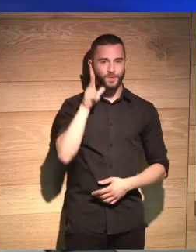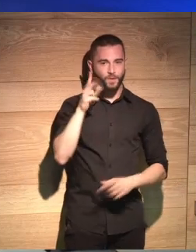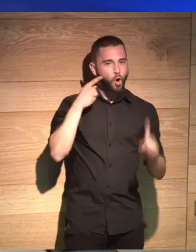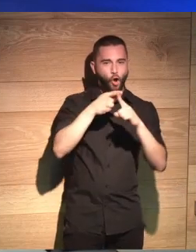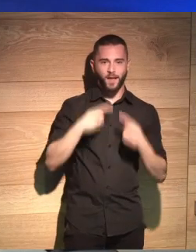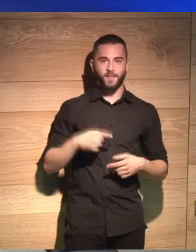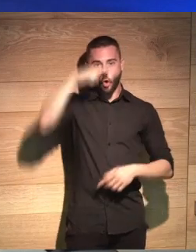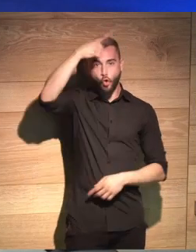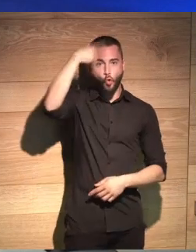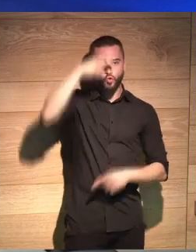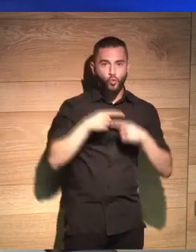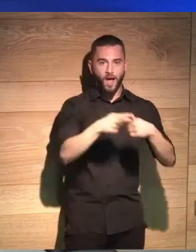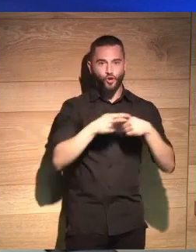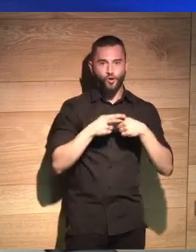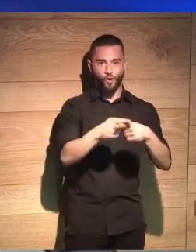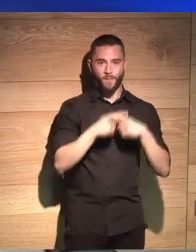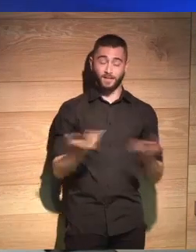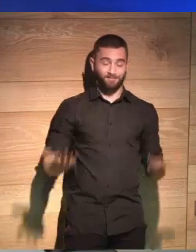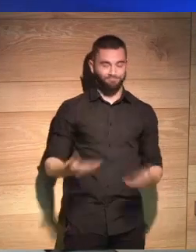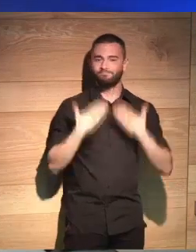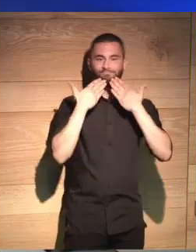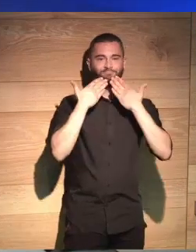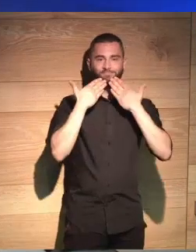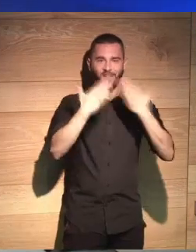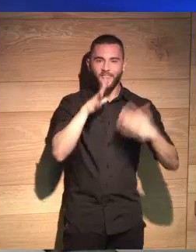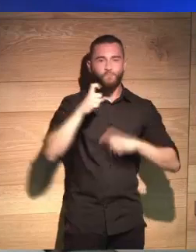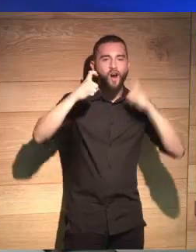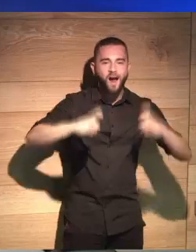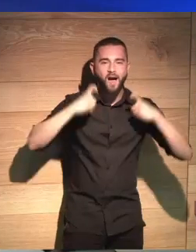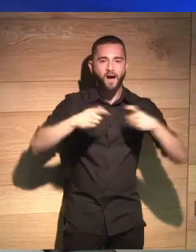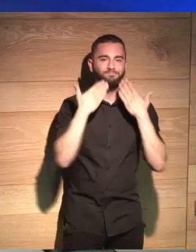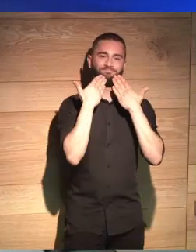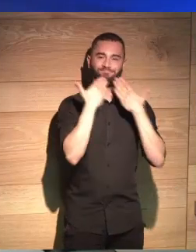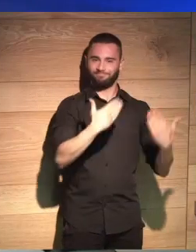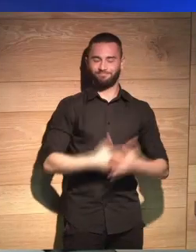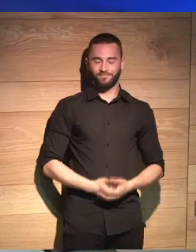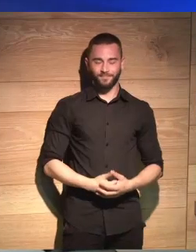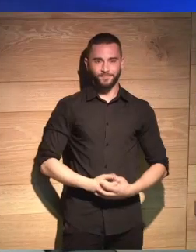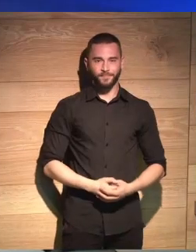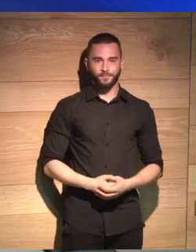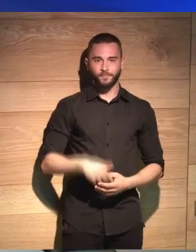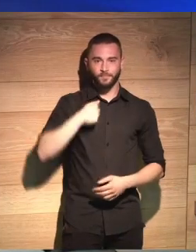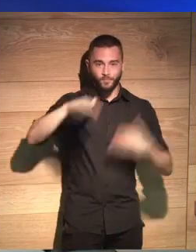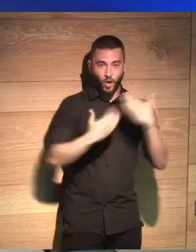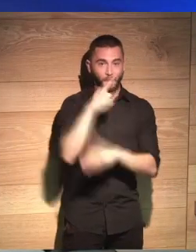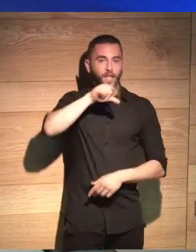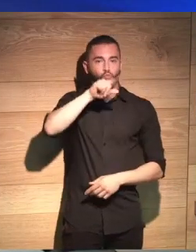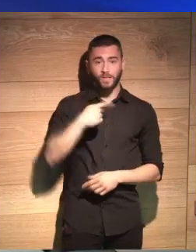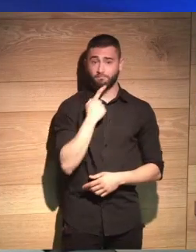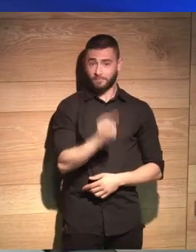compartir cultura. Así que, bueno, gracias por el esfuerzo. Decía yo esta mañana en